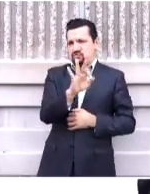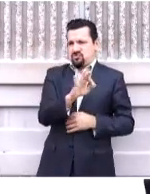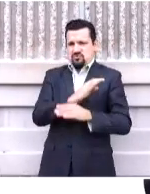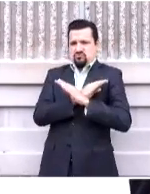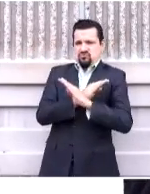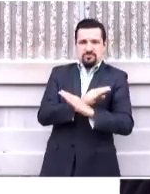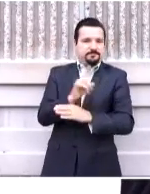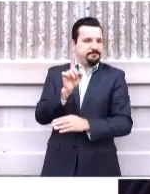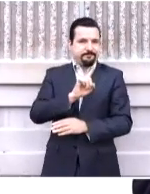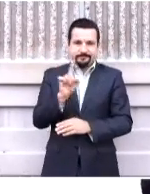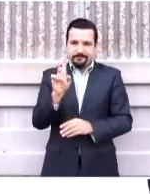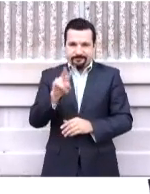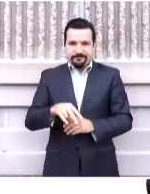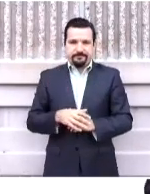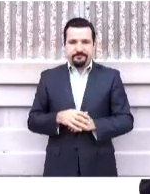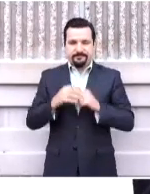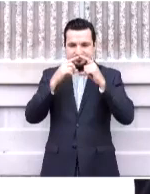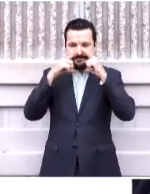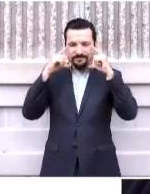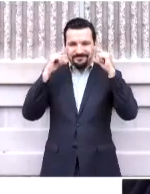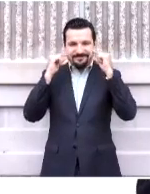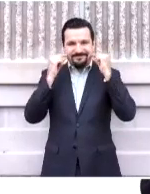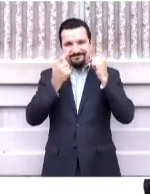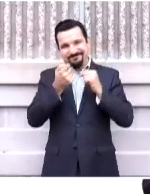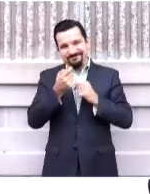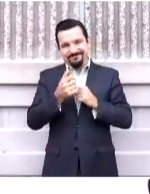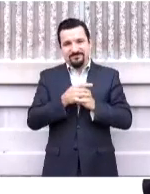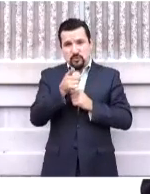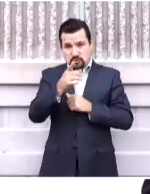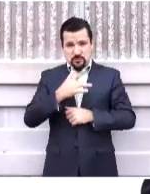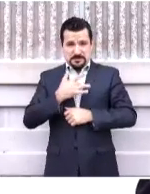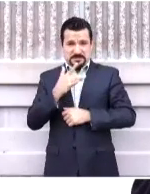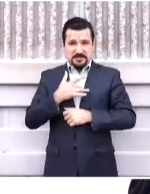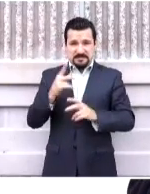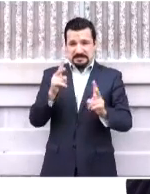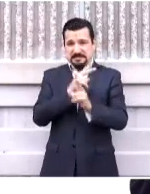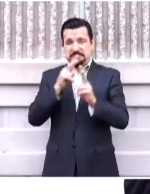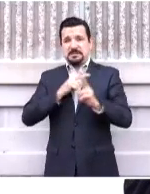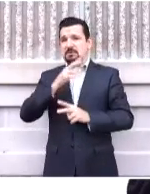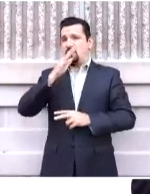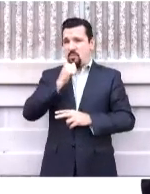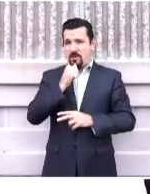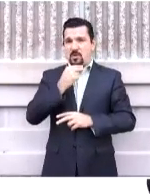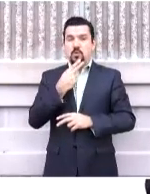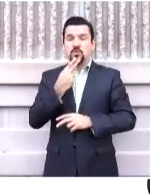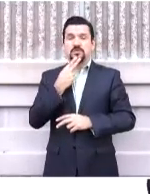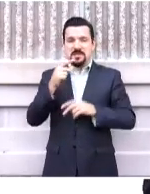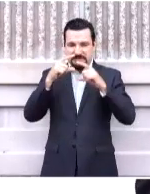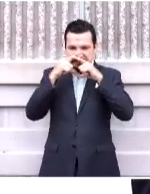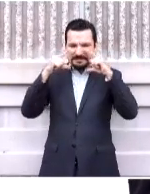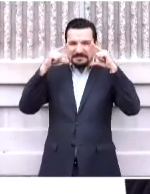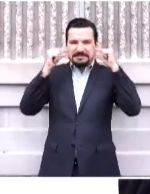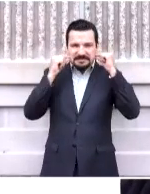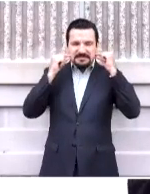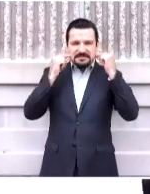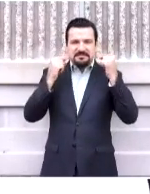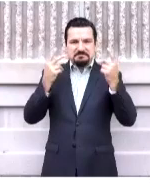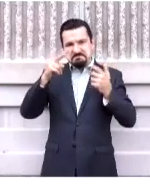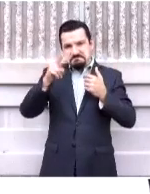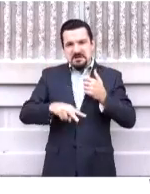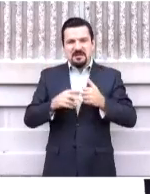efectiva. Además, si tienen síntomas respiratorios y usan cubrebocas, de igual manera tienen que